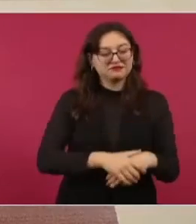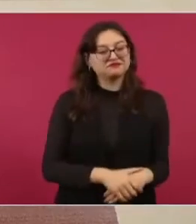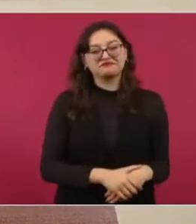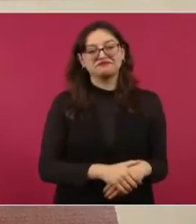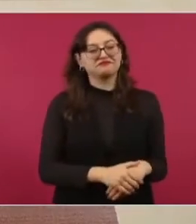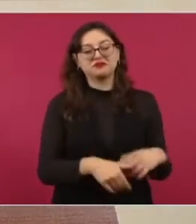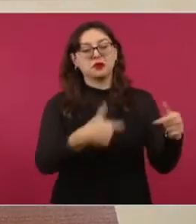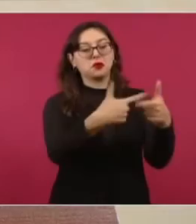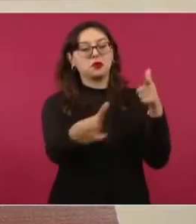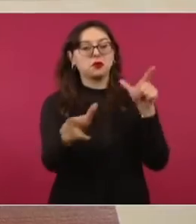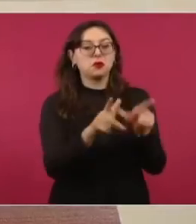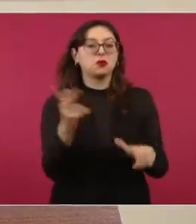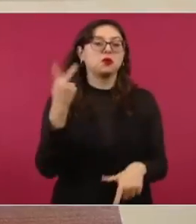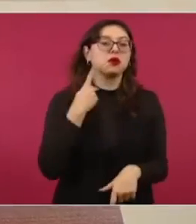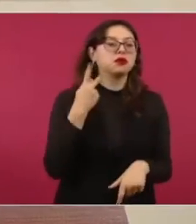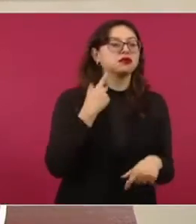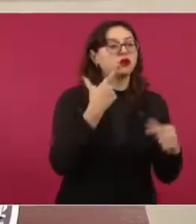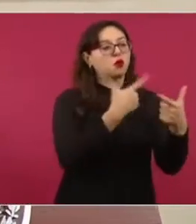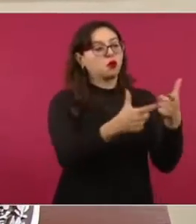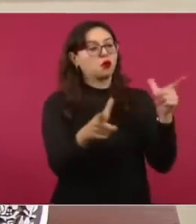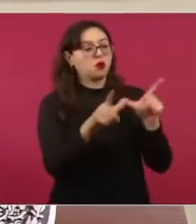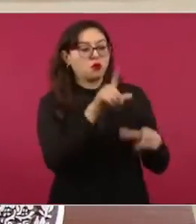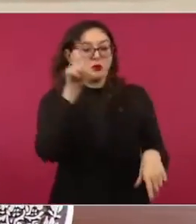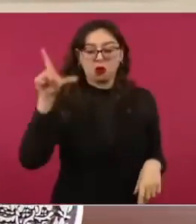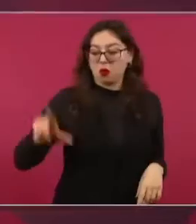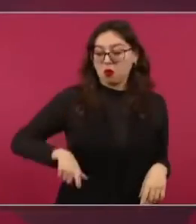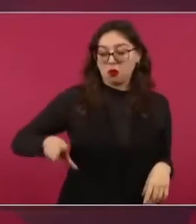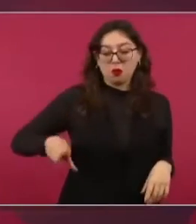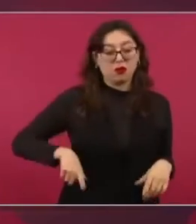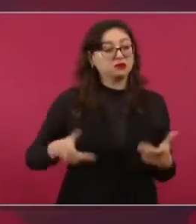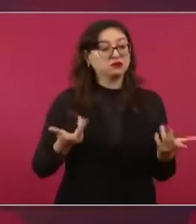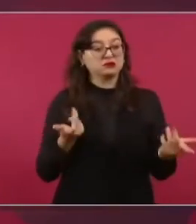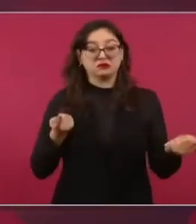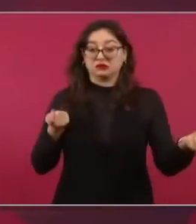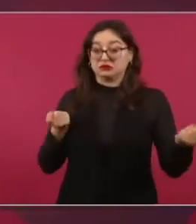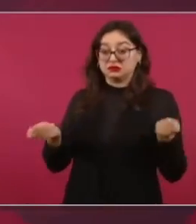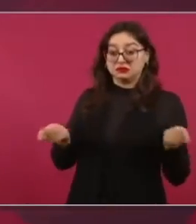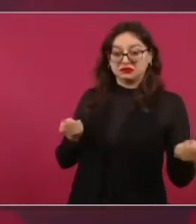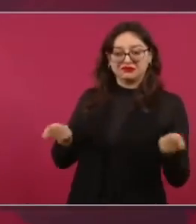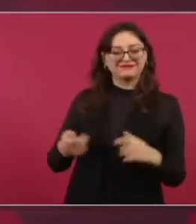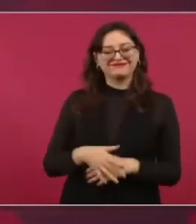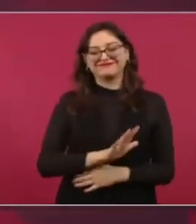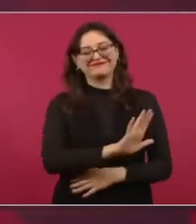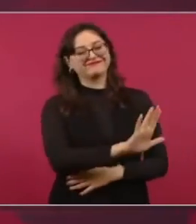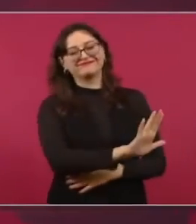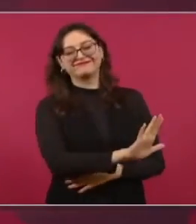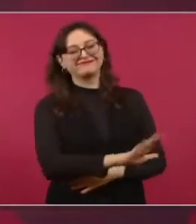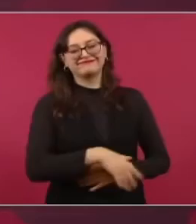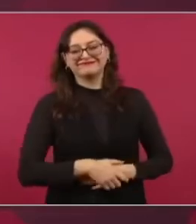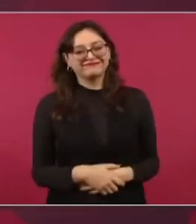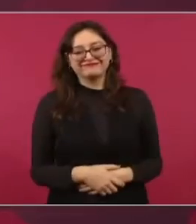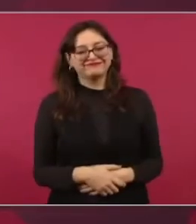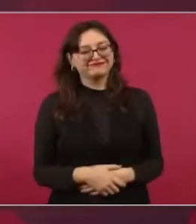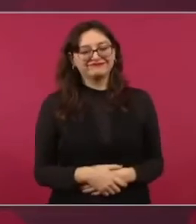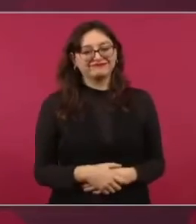político. El protagonista principal de esta historia nueva es el pueblo de